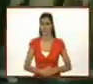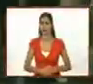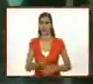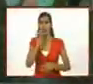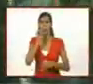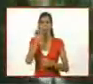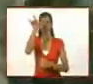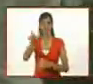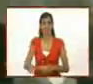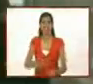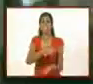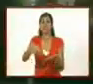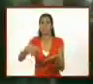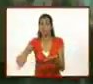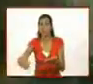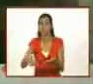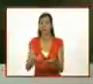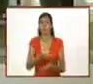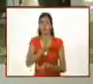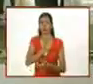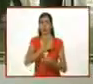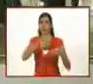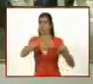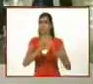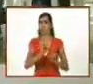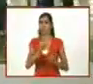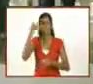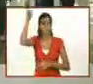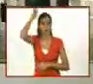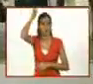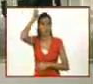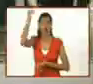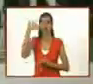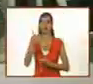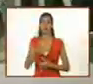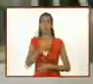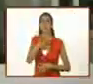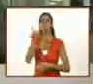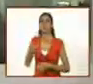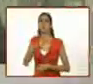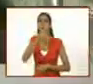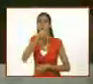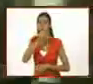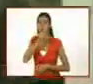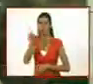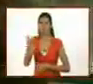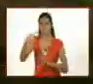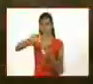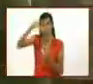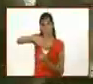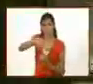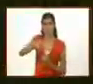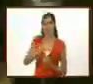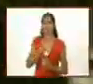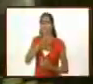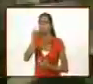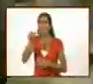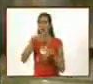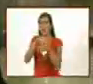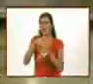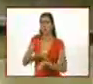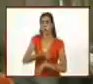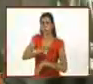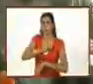El escritor español, quien renunció a su nacionalidad peruana, al ser consultado por la periodista de venezolana de televisión sin el gobierno de